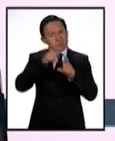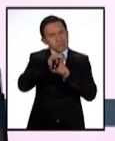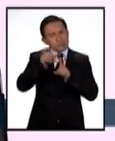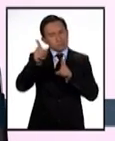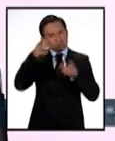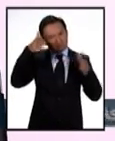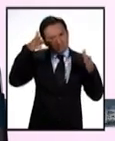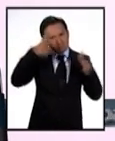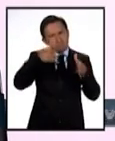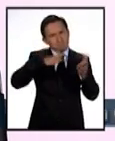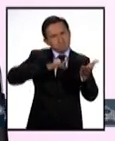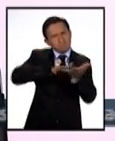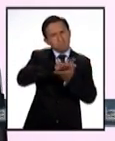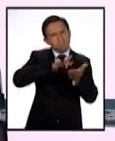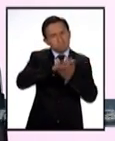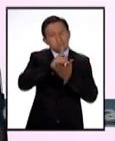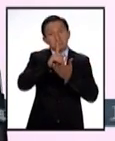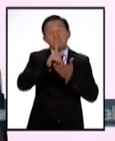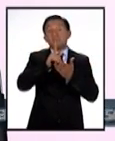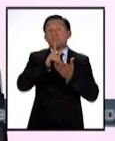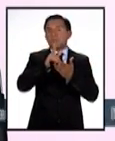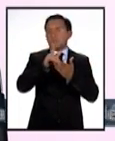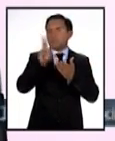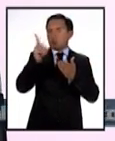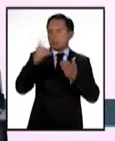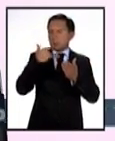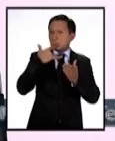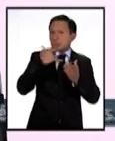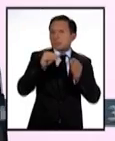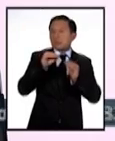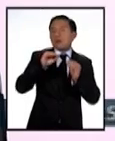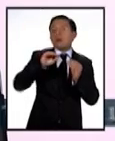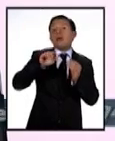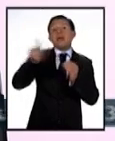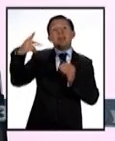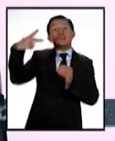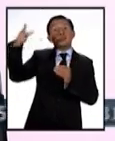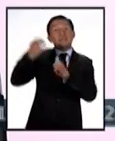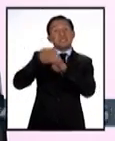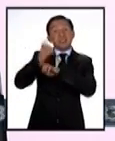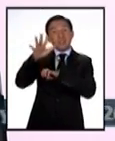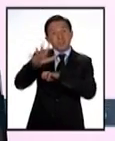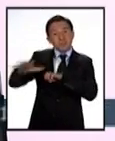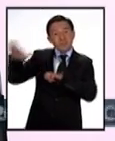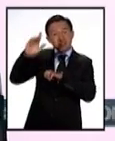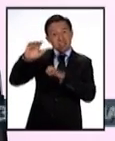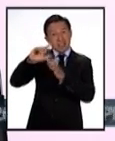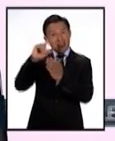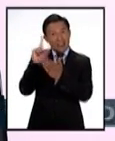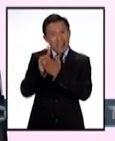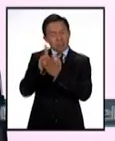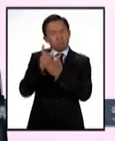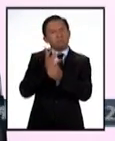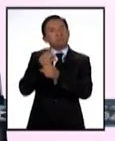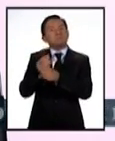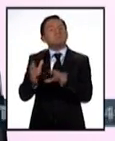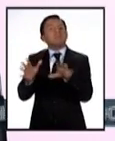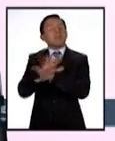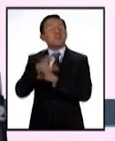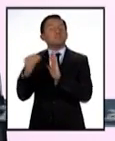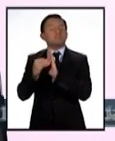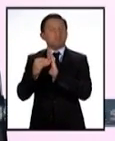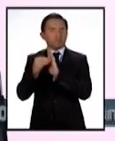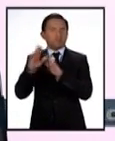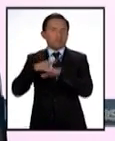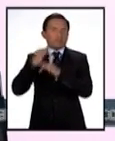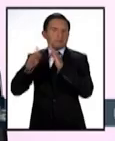llevado a la realidad la modificación de una ley en el estado de Jalisco para prevenir y sancionar lo que puede ser el bullying. Y